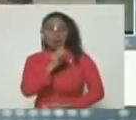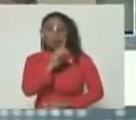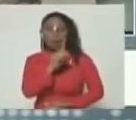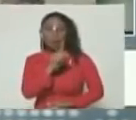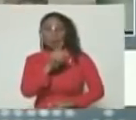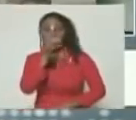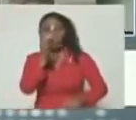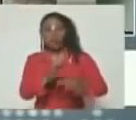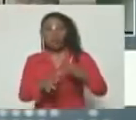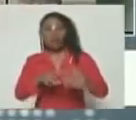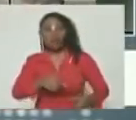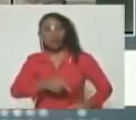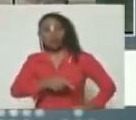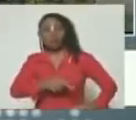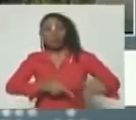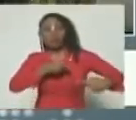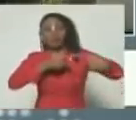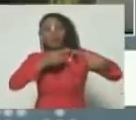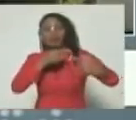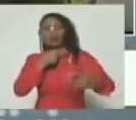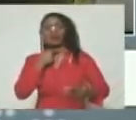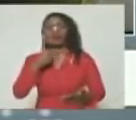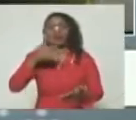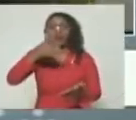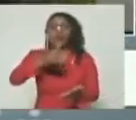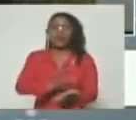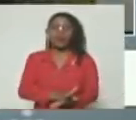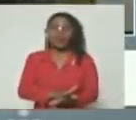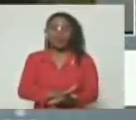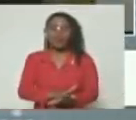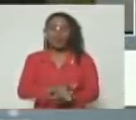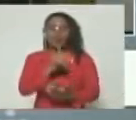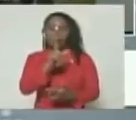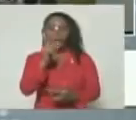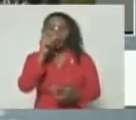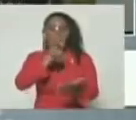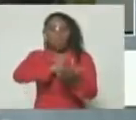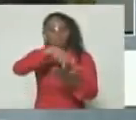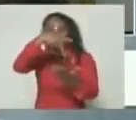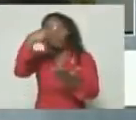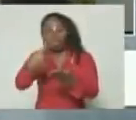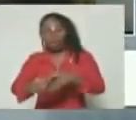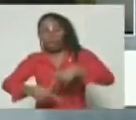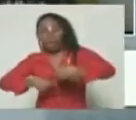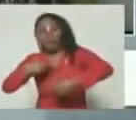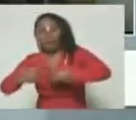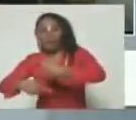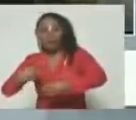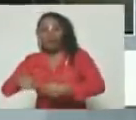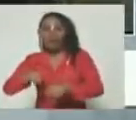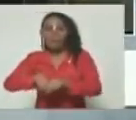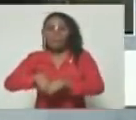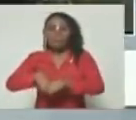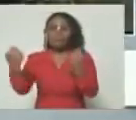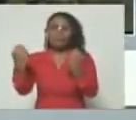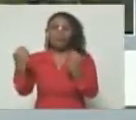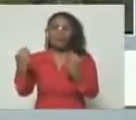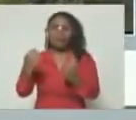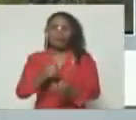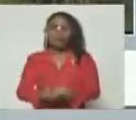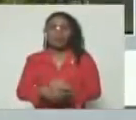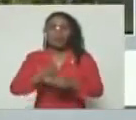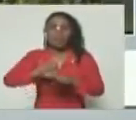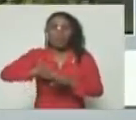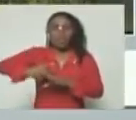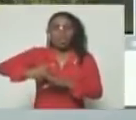en pleno combate, cayó por un matorral y se fracturó el pie se le fue para